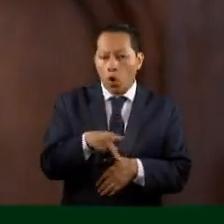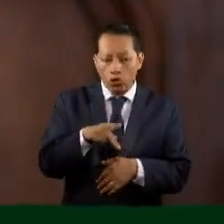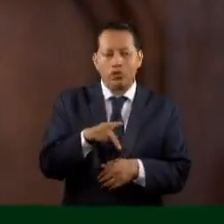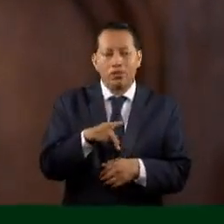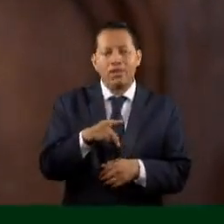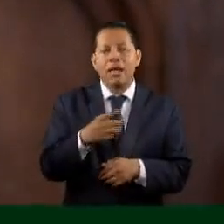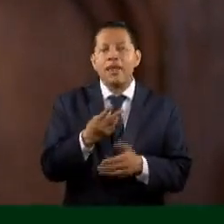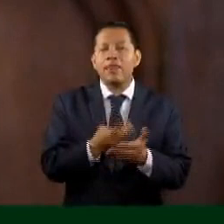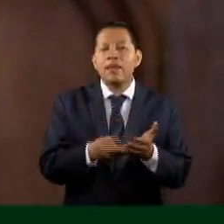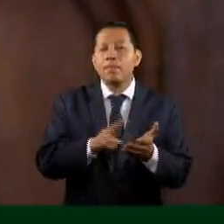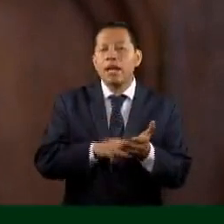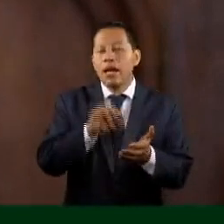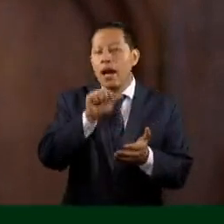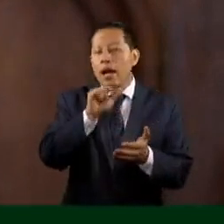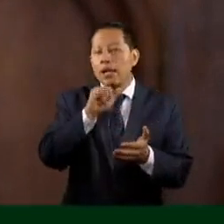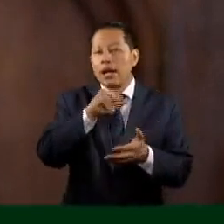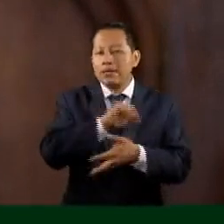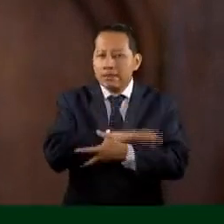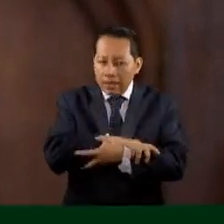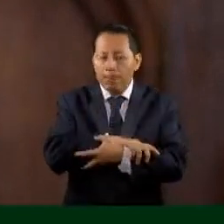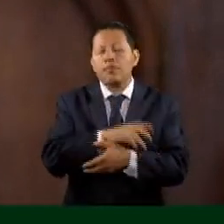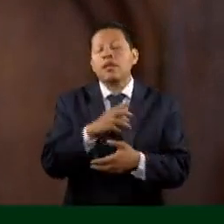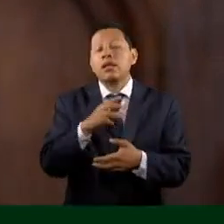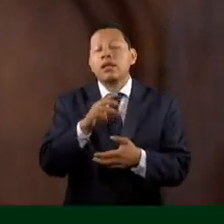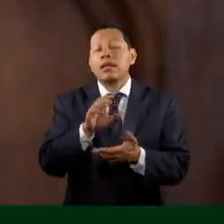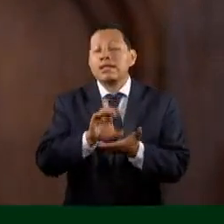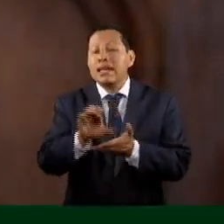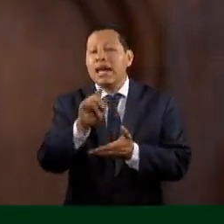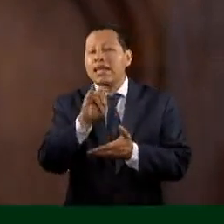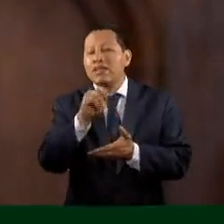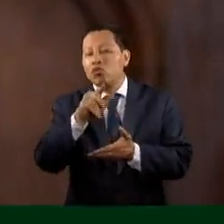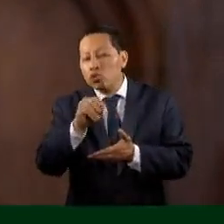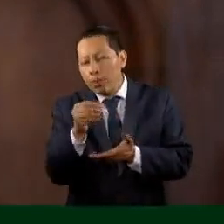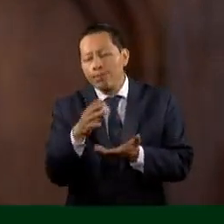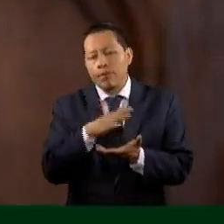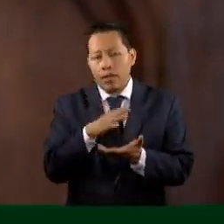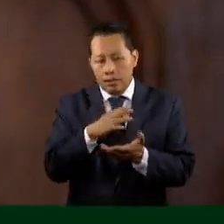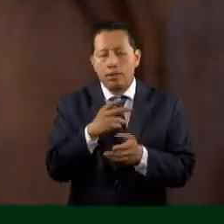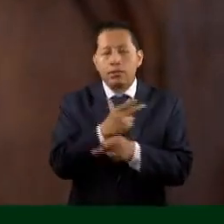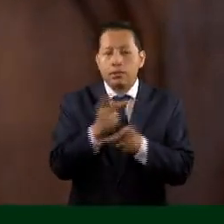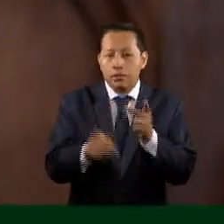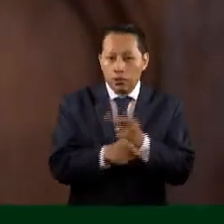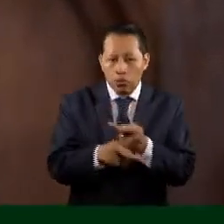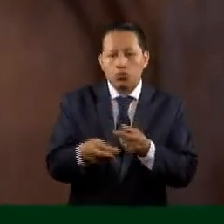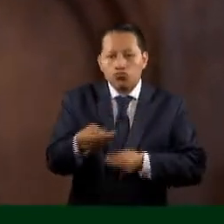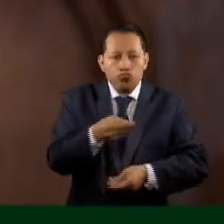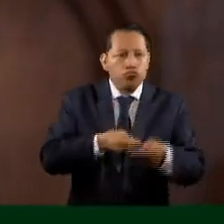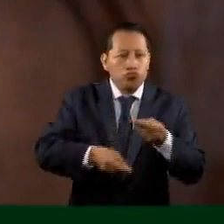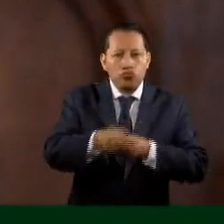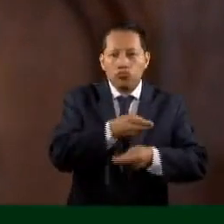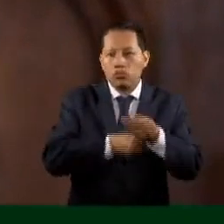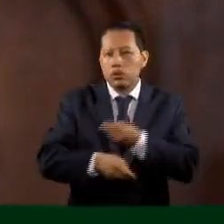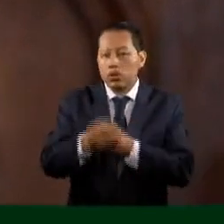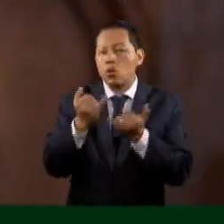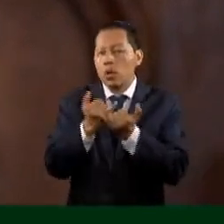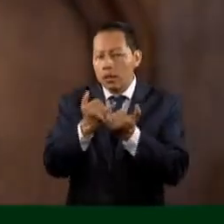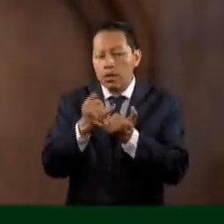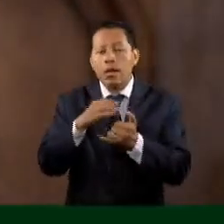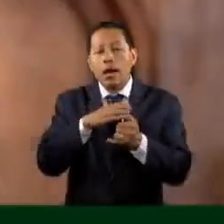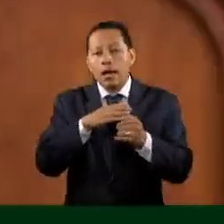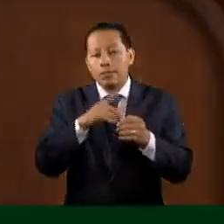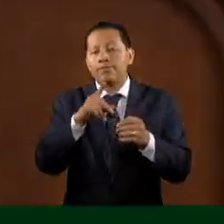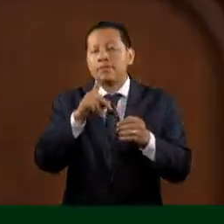Alianza. La entrada de tributos, el intercambio de mercancías, incluida la movilidad pluvial